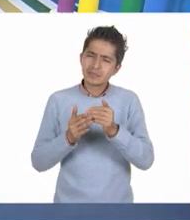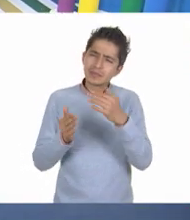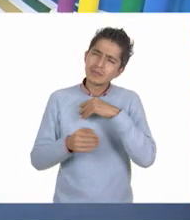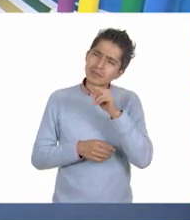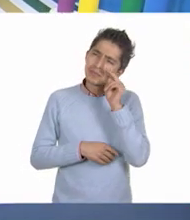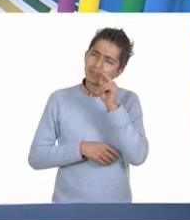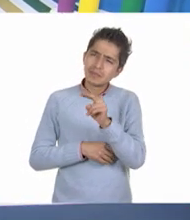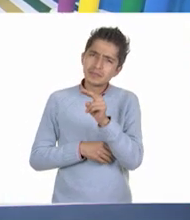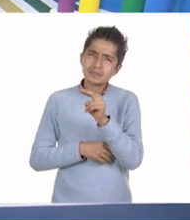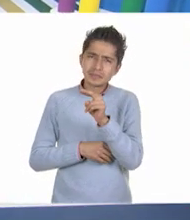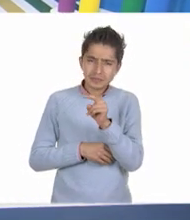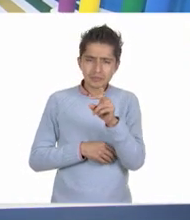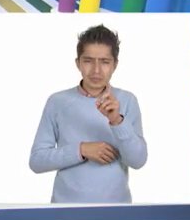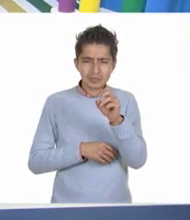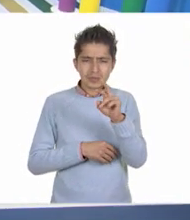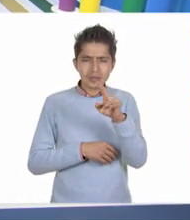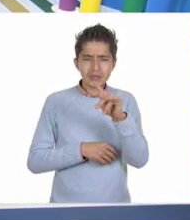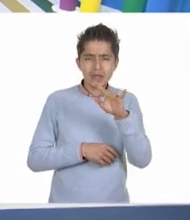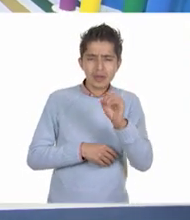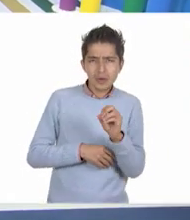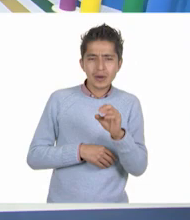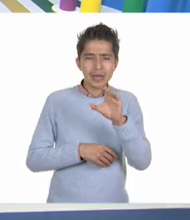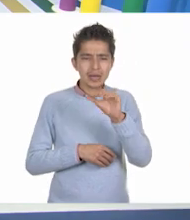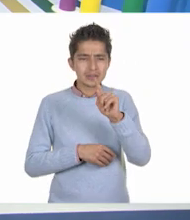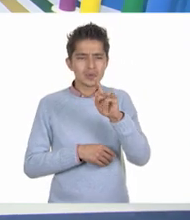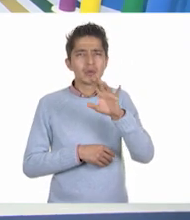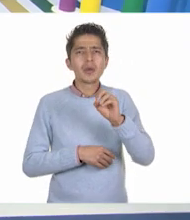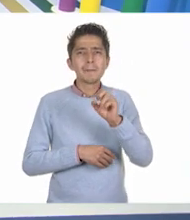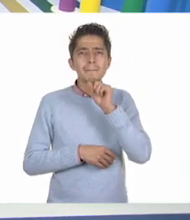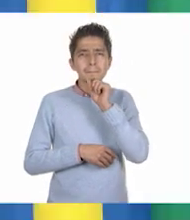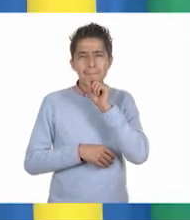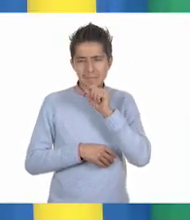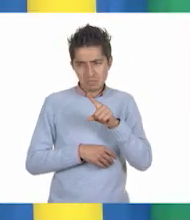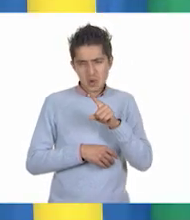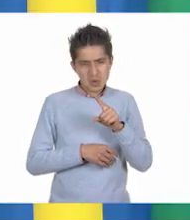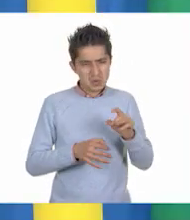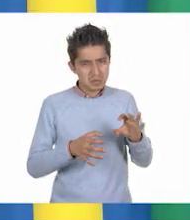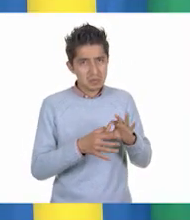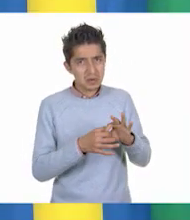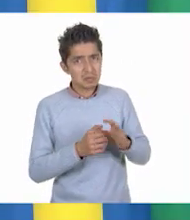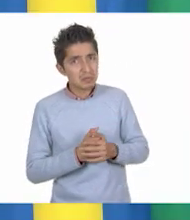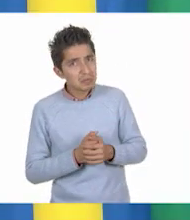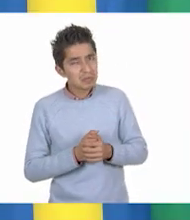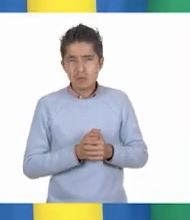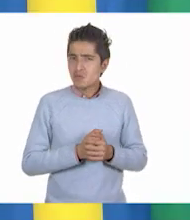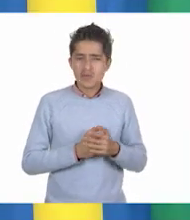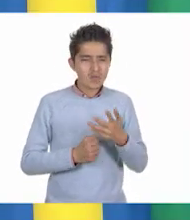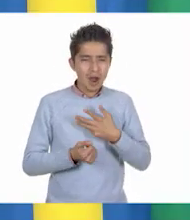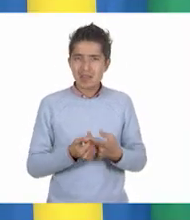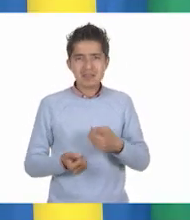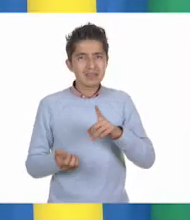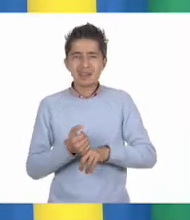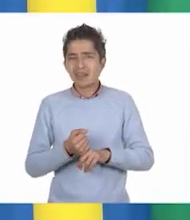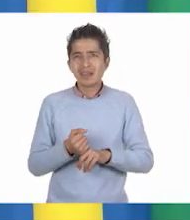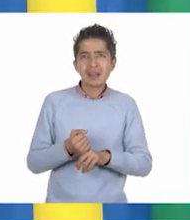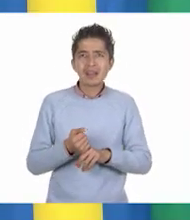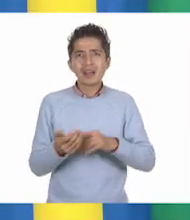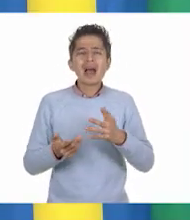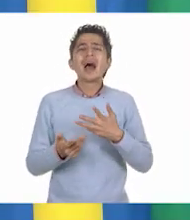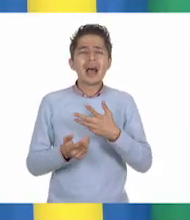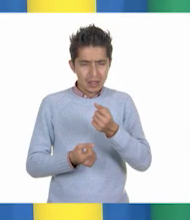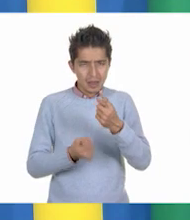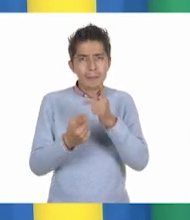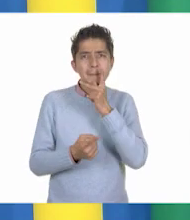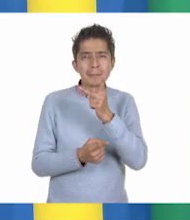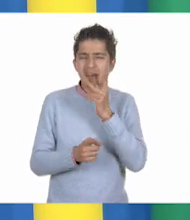veo a Cástulo y a Doroteo como opuestos de una misma moneda, y aunque no hay palabras como hay palabras